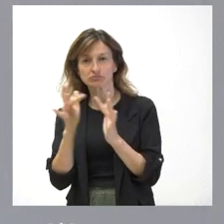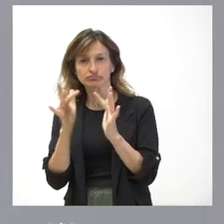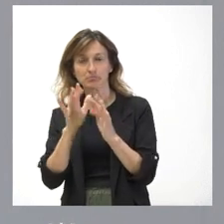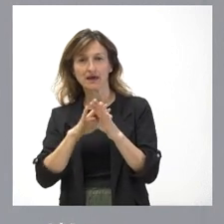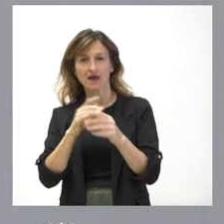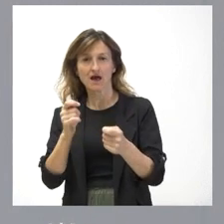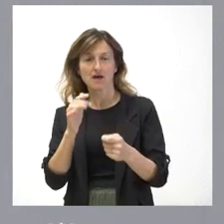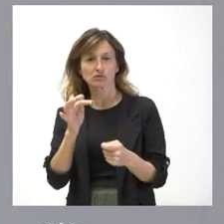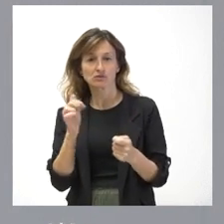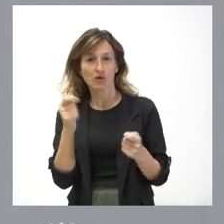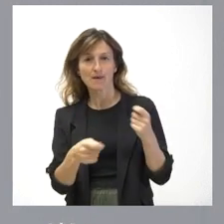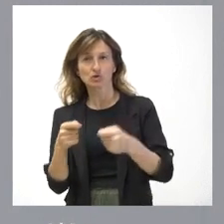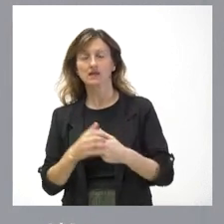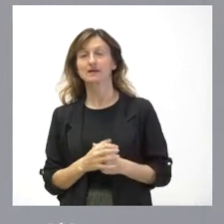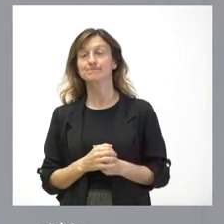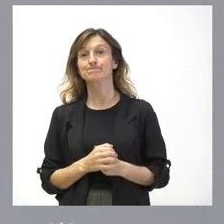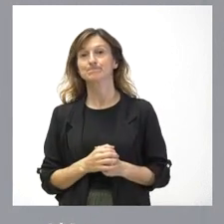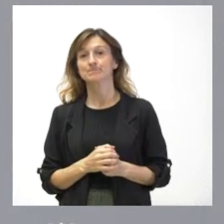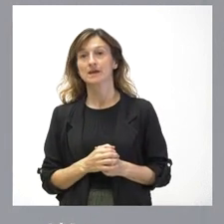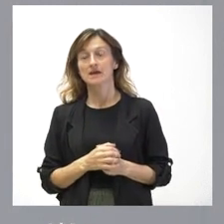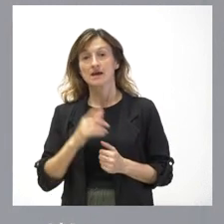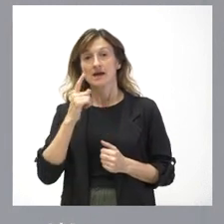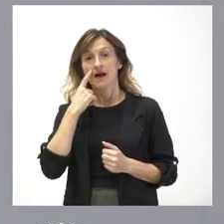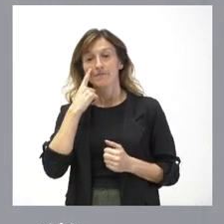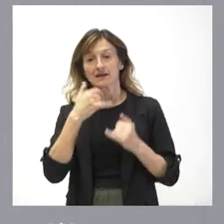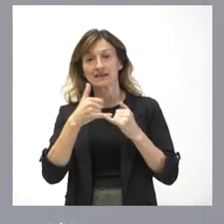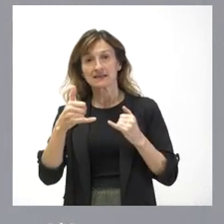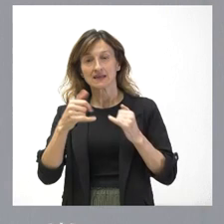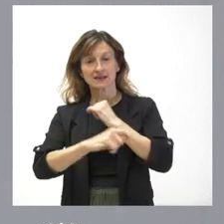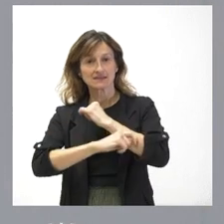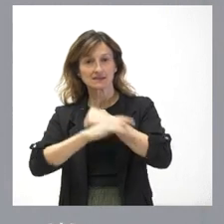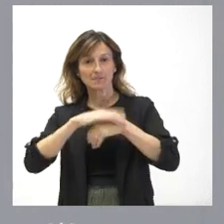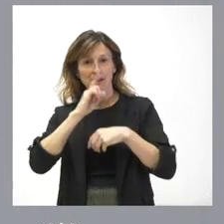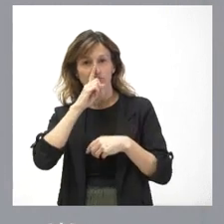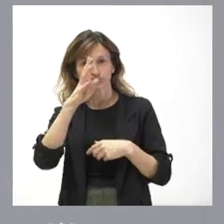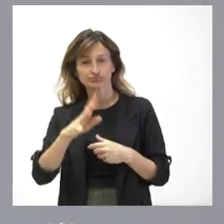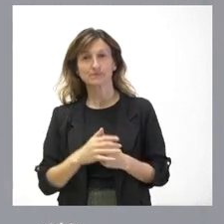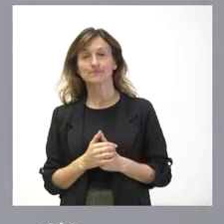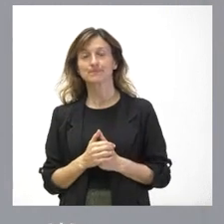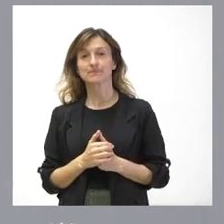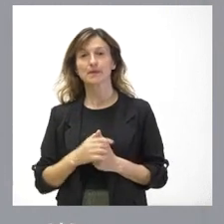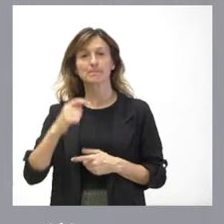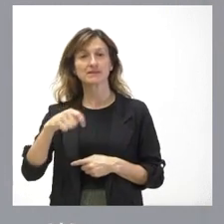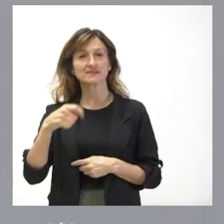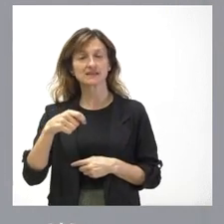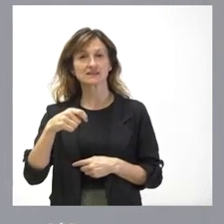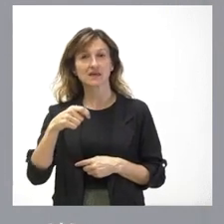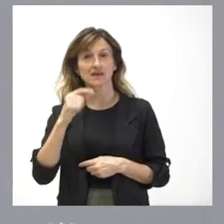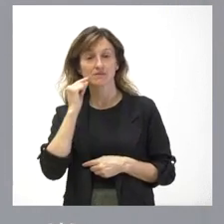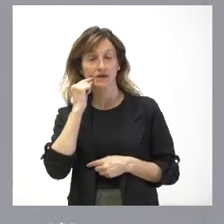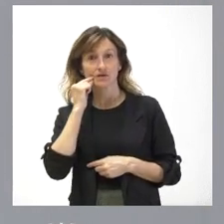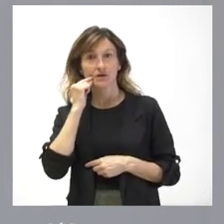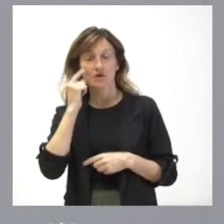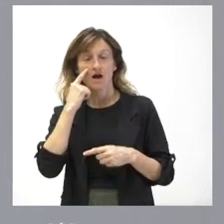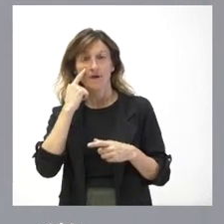vamos a definir claramente Cuál es la línea estratégica de los próximos años los acuerdos que el presidente de la junta va a firmar en el ámbito del diálogo